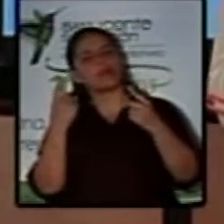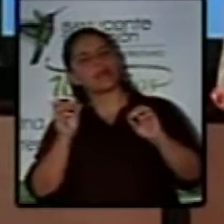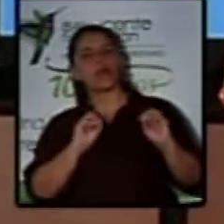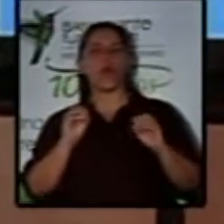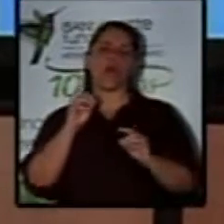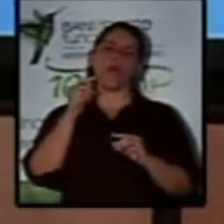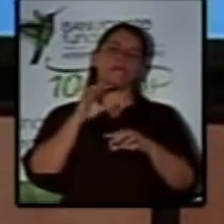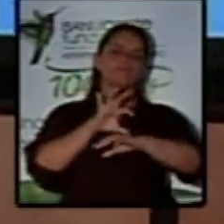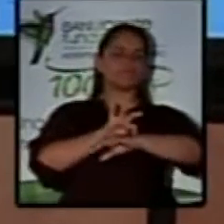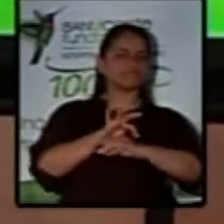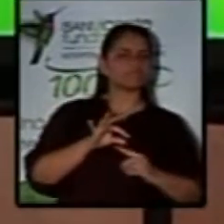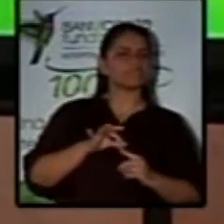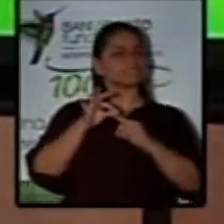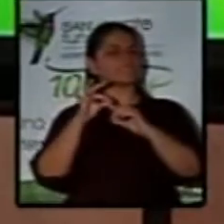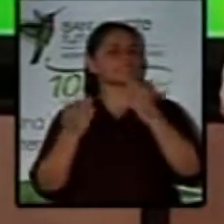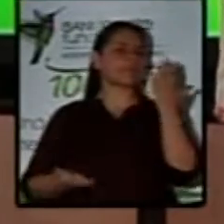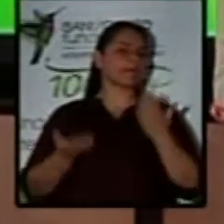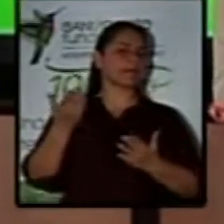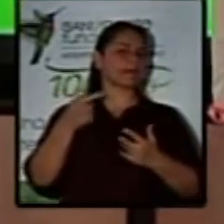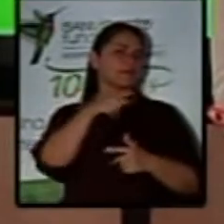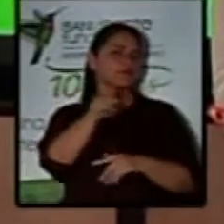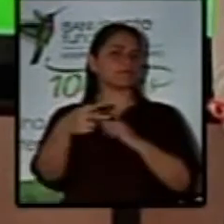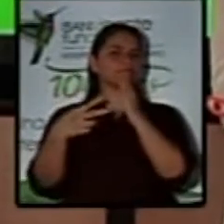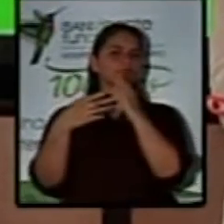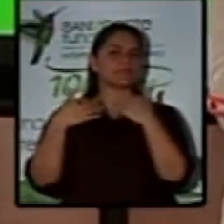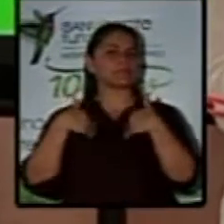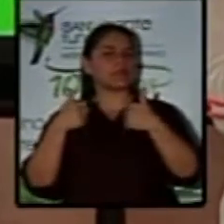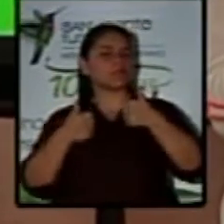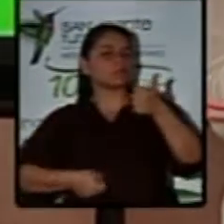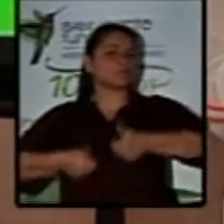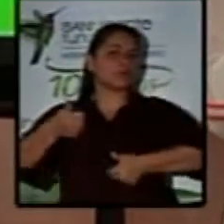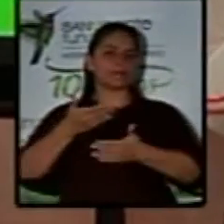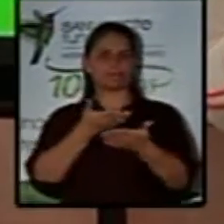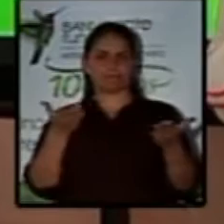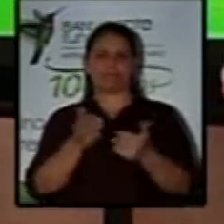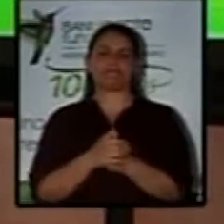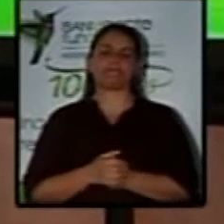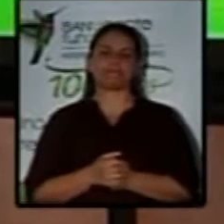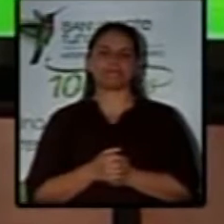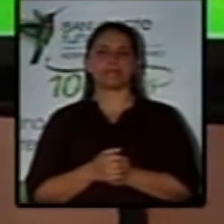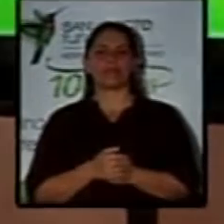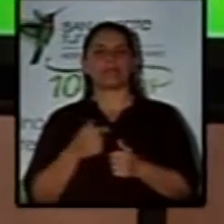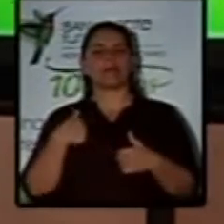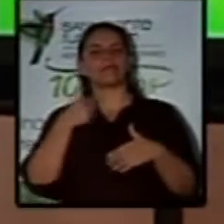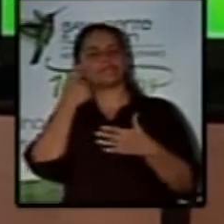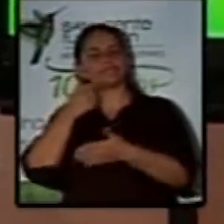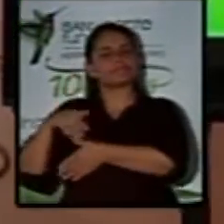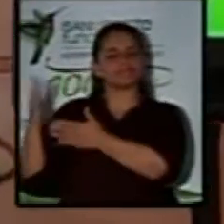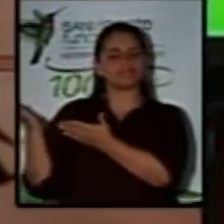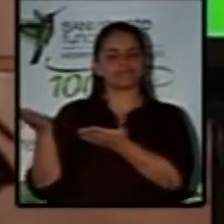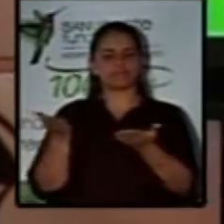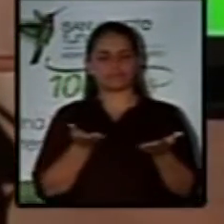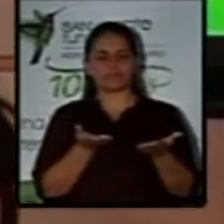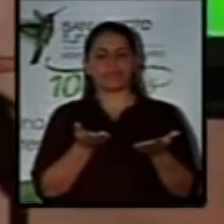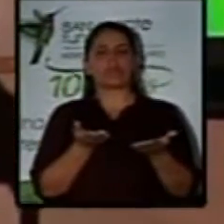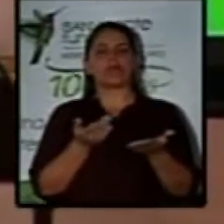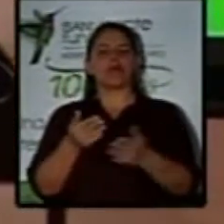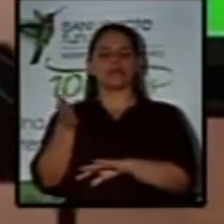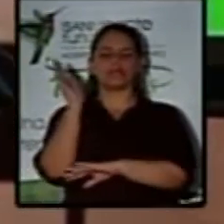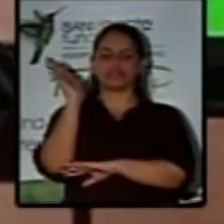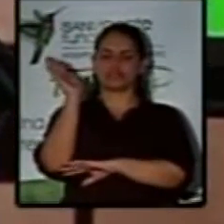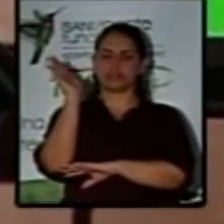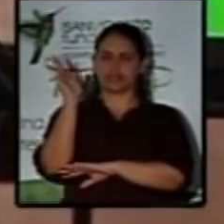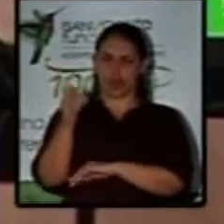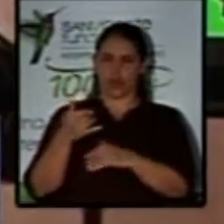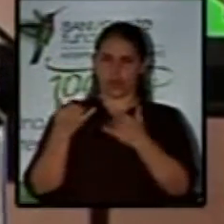o especialista según el sistema de salud que cada uno de ustedes tenga. Le damos la bienvenida a la conferencista del día